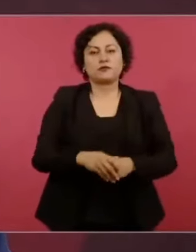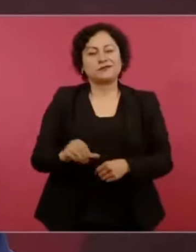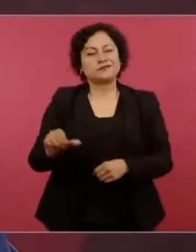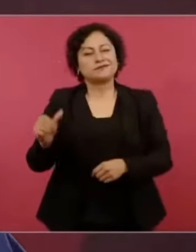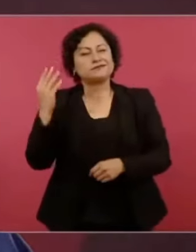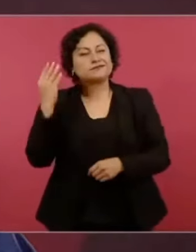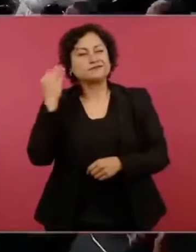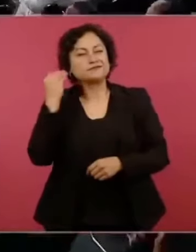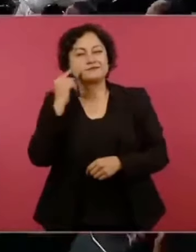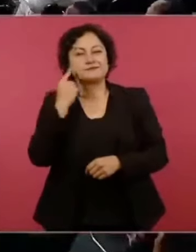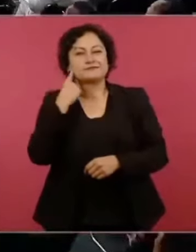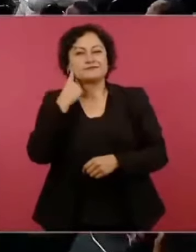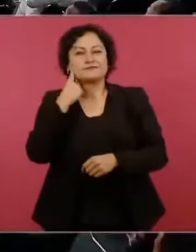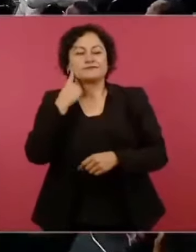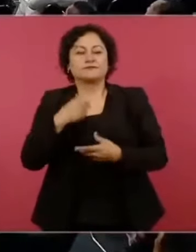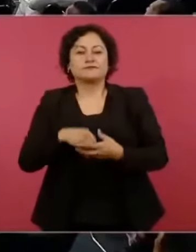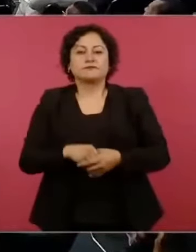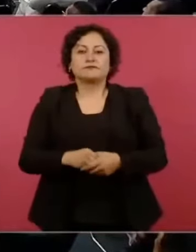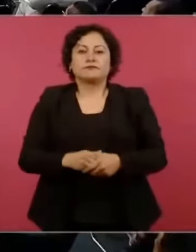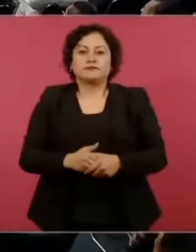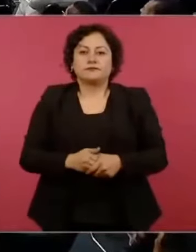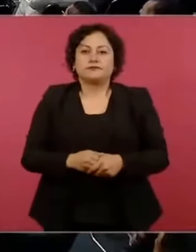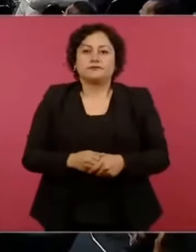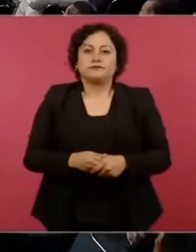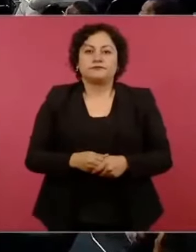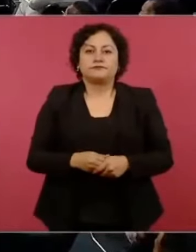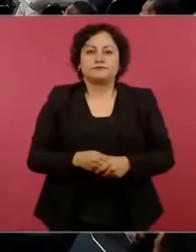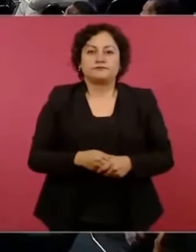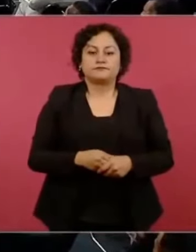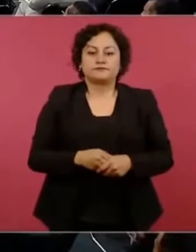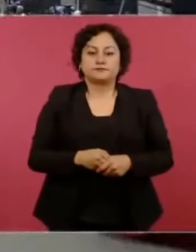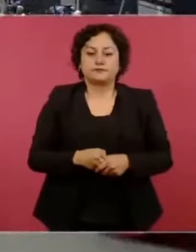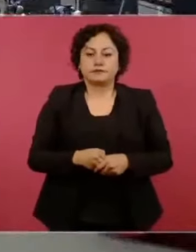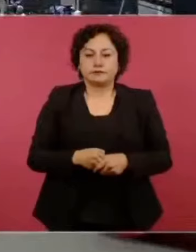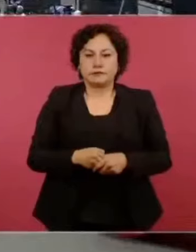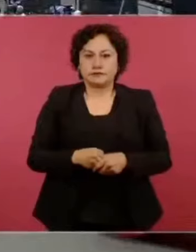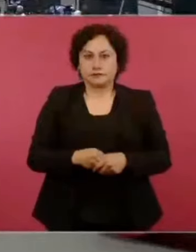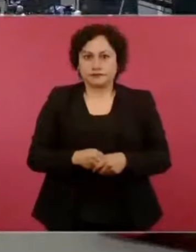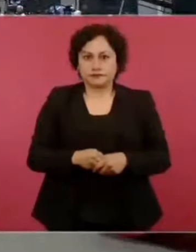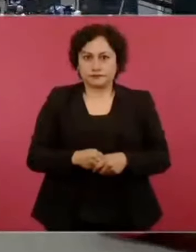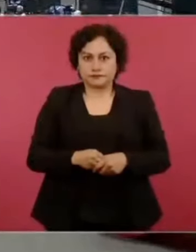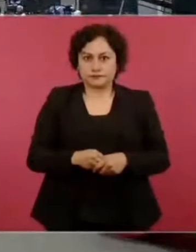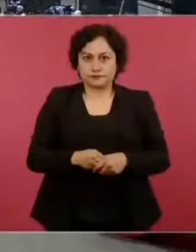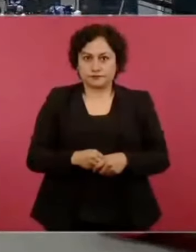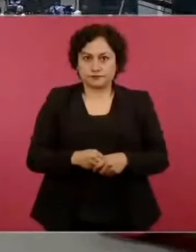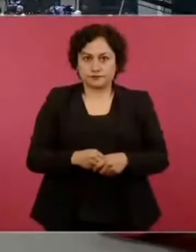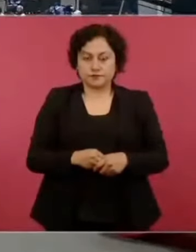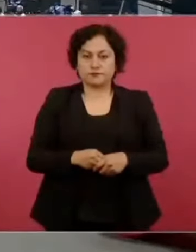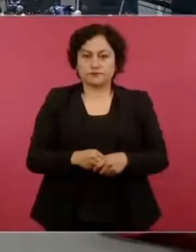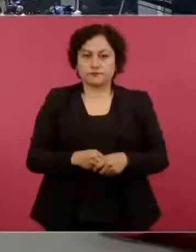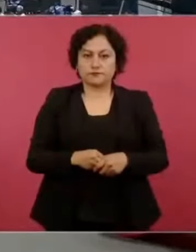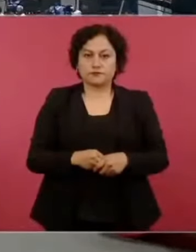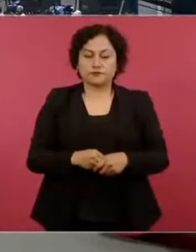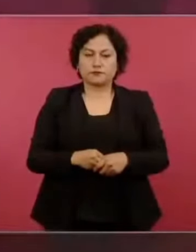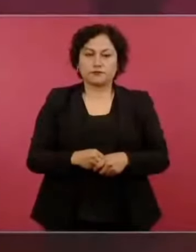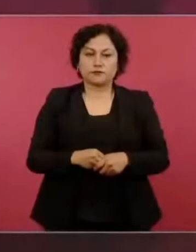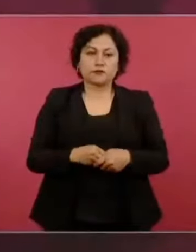propios principales de México, en este contexto? ¿A que dejen las tibiezas? A pronunciarse